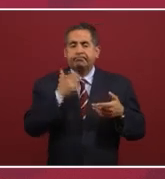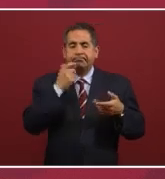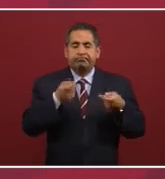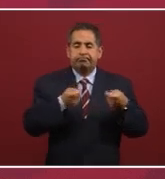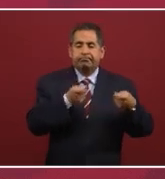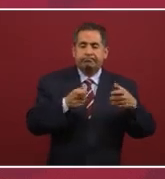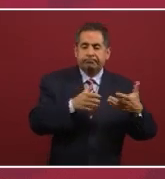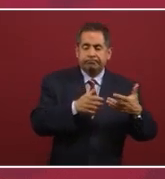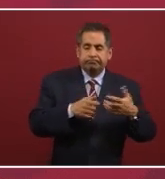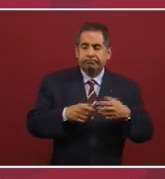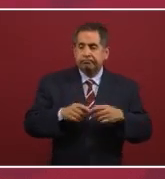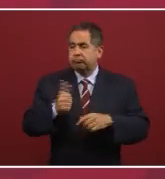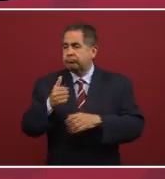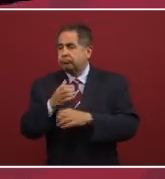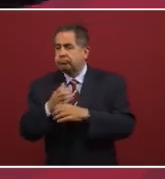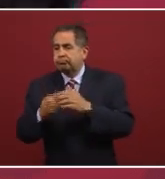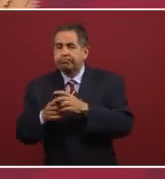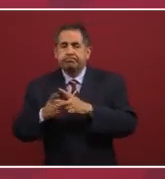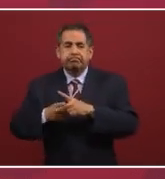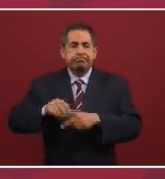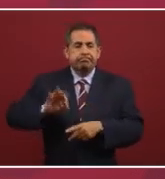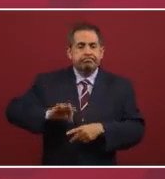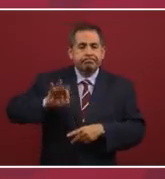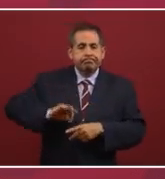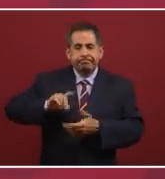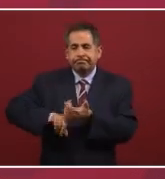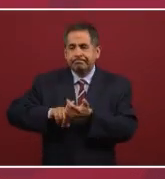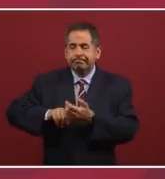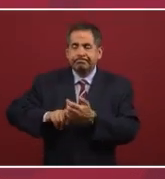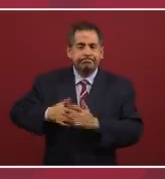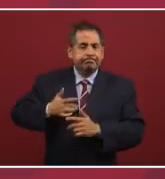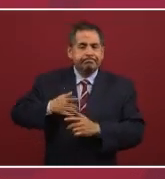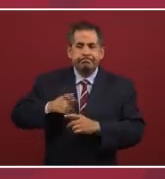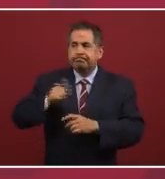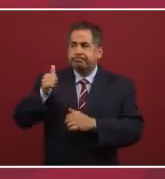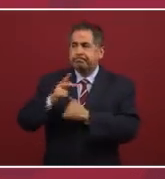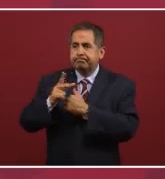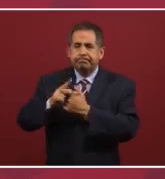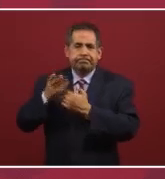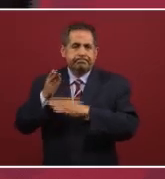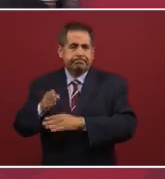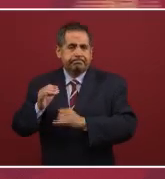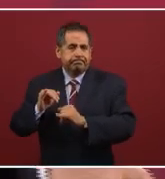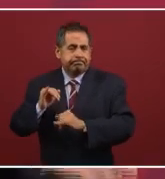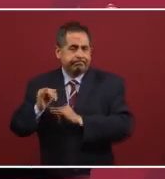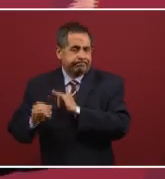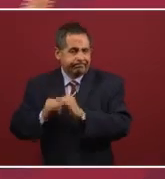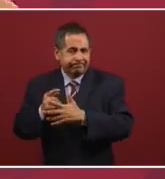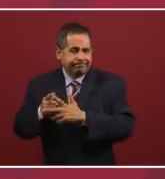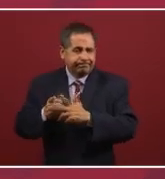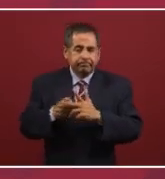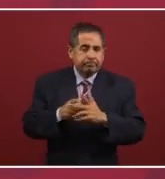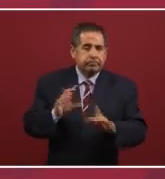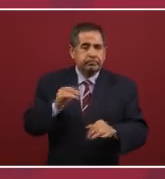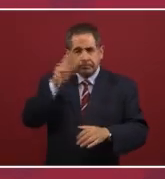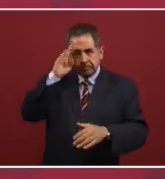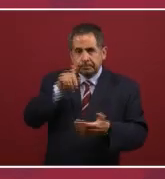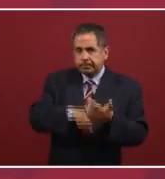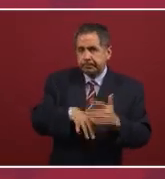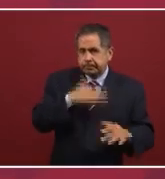en variables macroeconómicas, de considerar